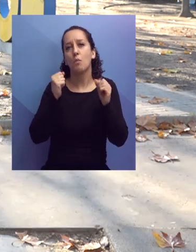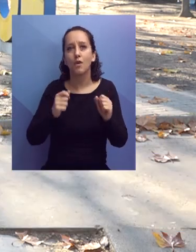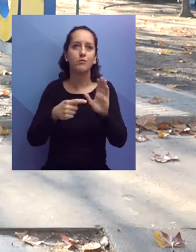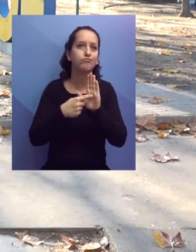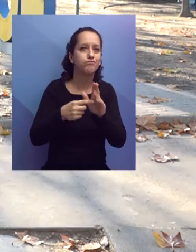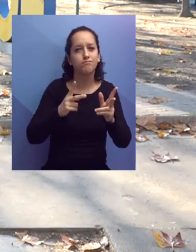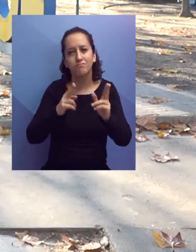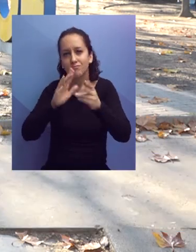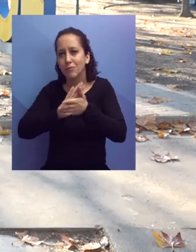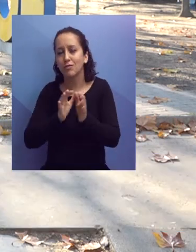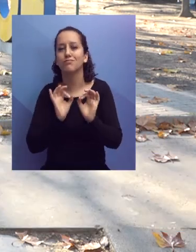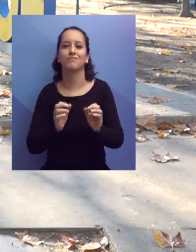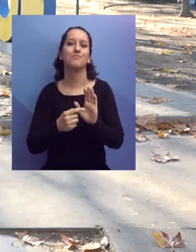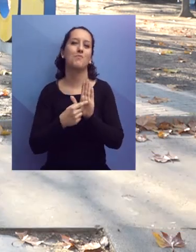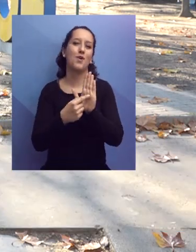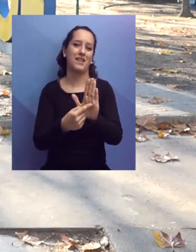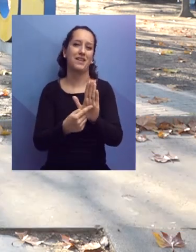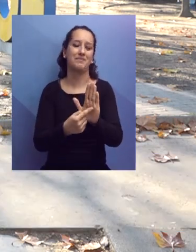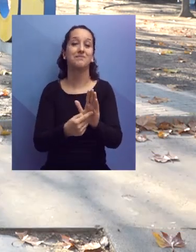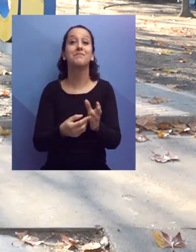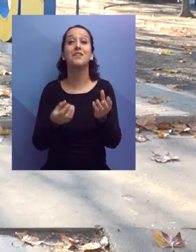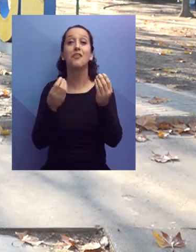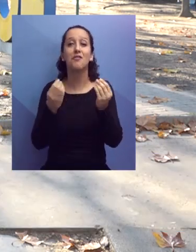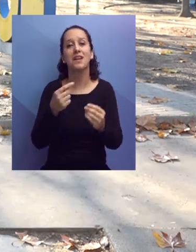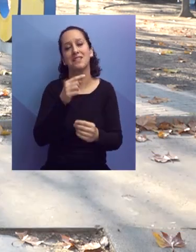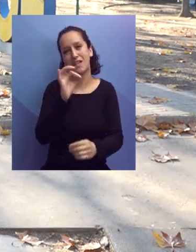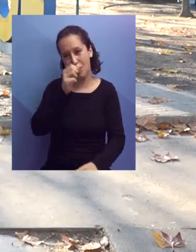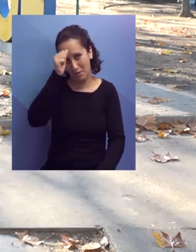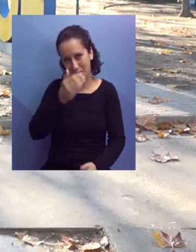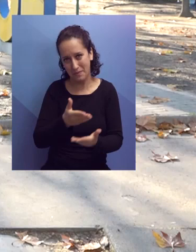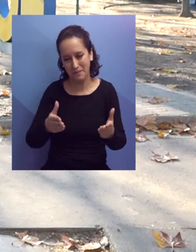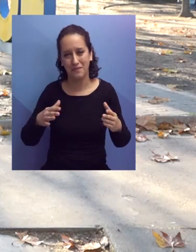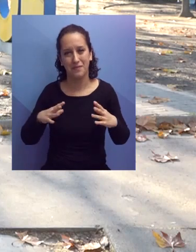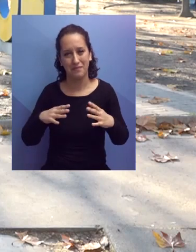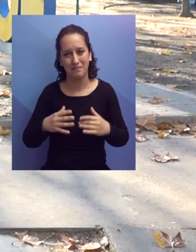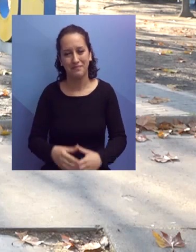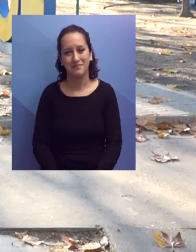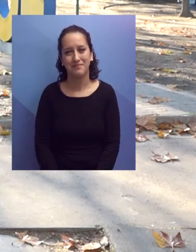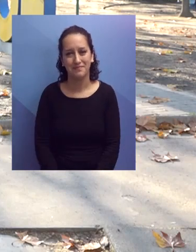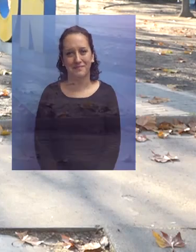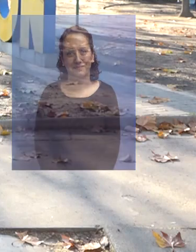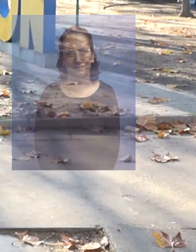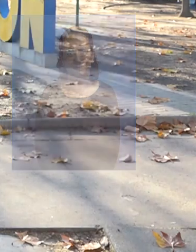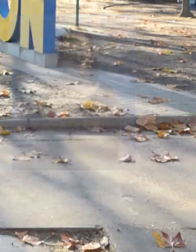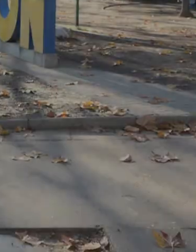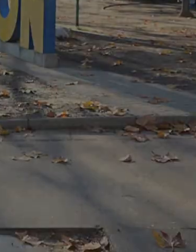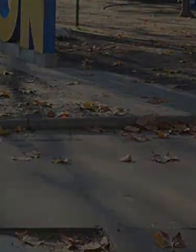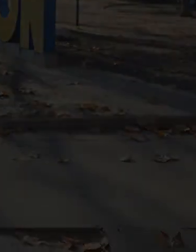equipo de TVU que hace posible una nueva emisión. Que tengan un excelente fin de semana.